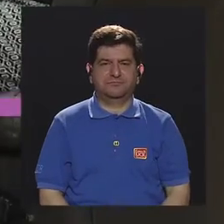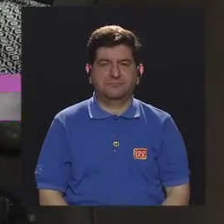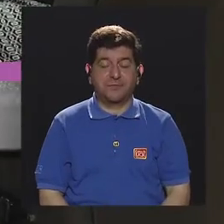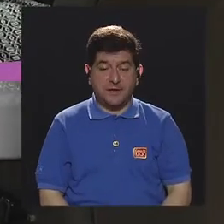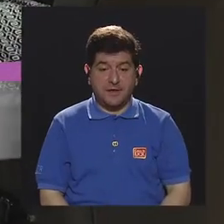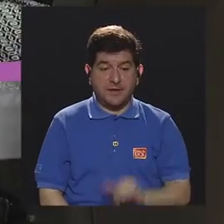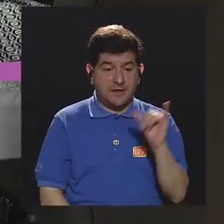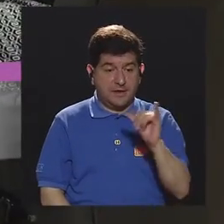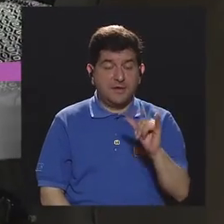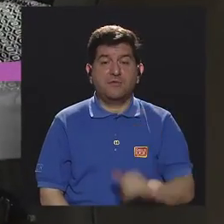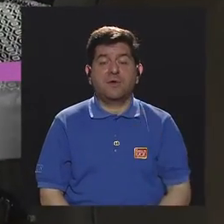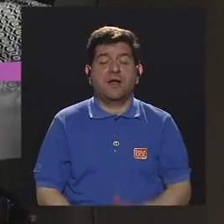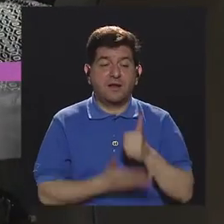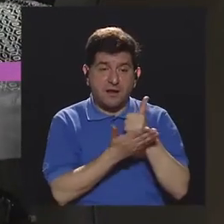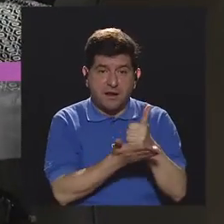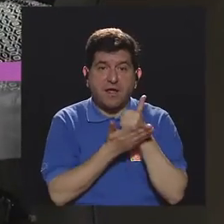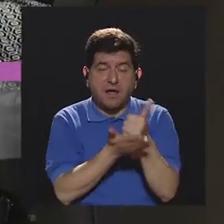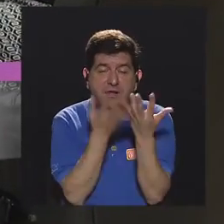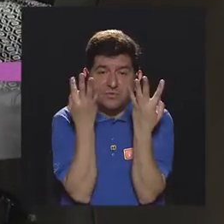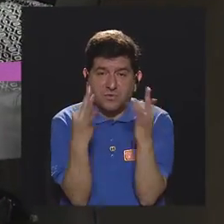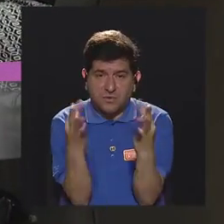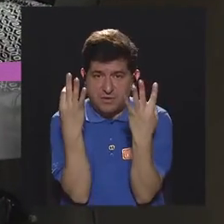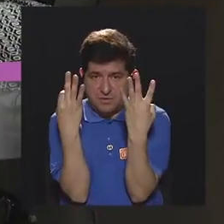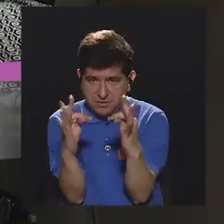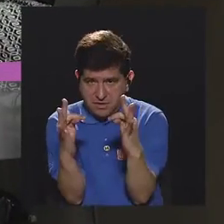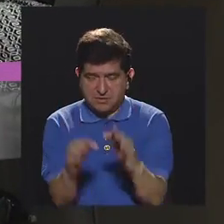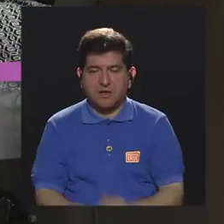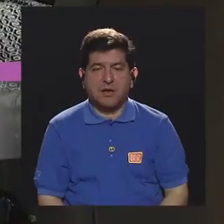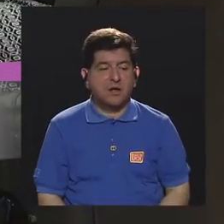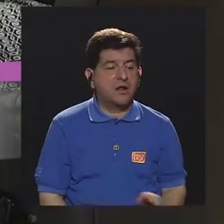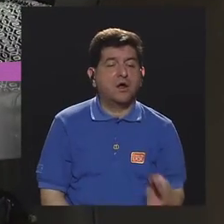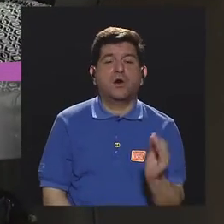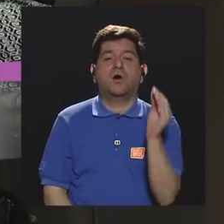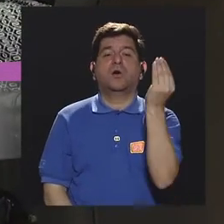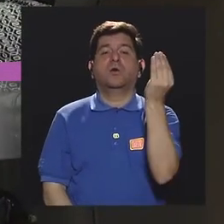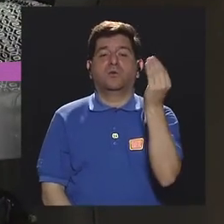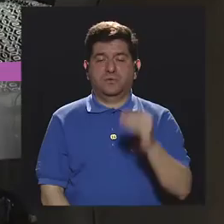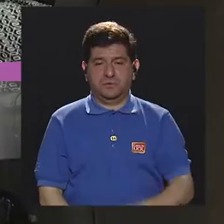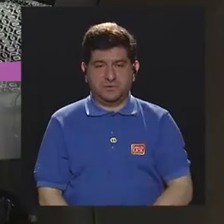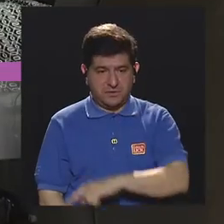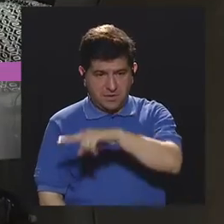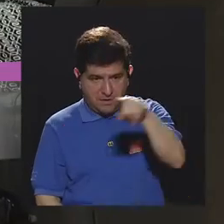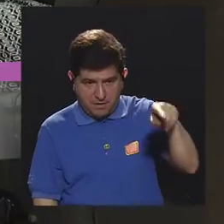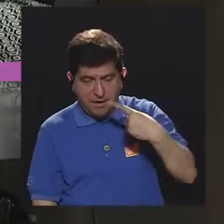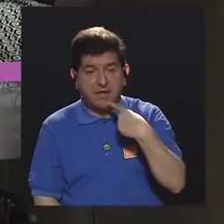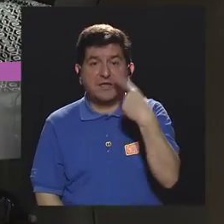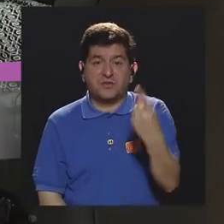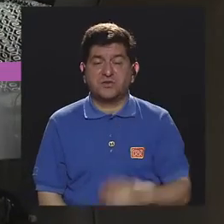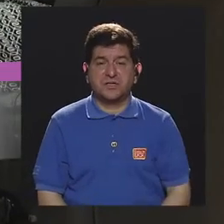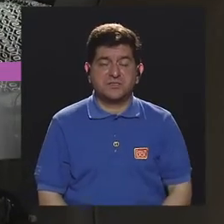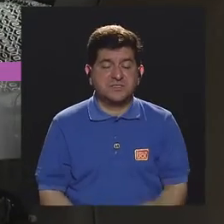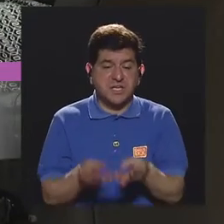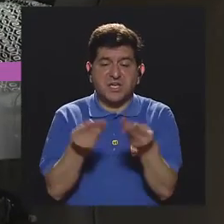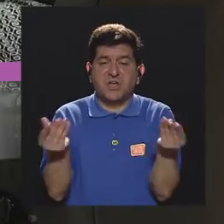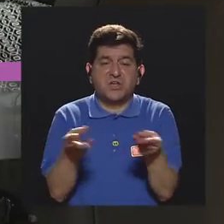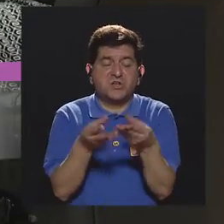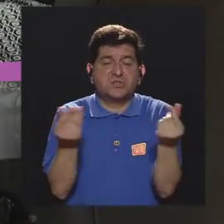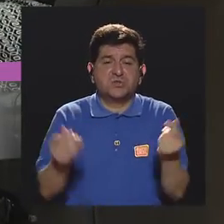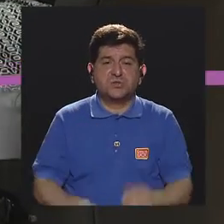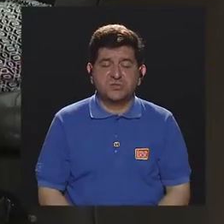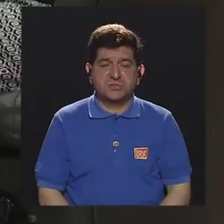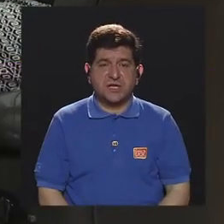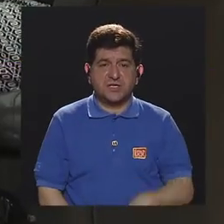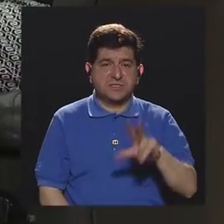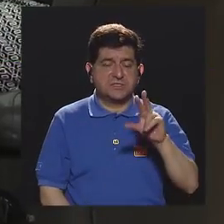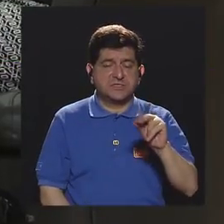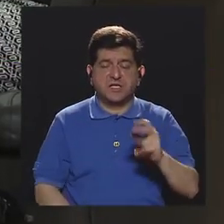eso estamos también en parte colaborando en lo que podamos, en que los jóvenes, pues se les está diciendo que sustancias no